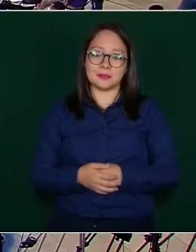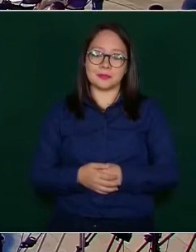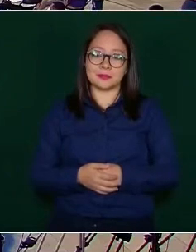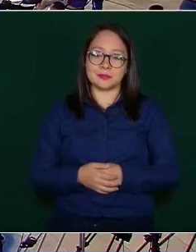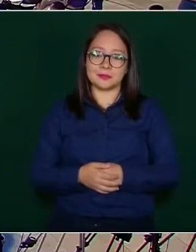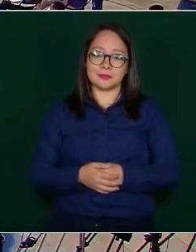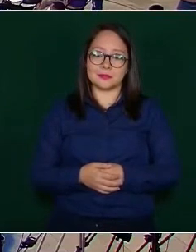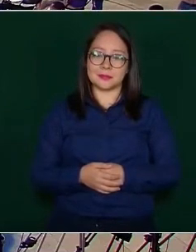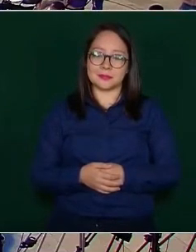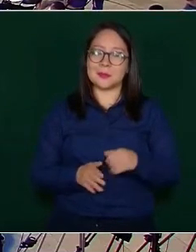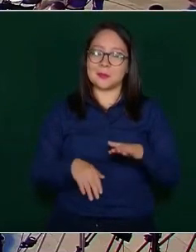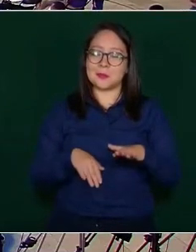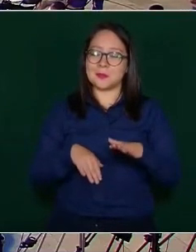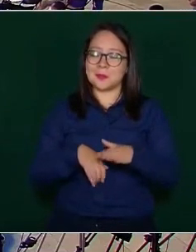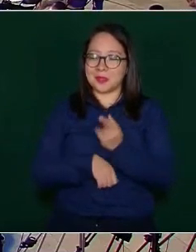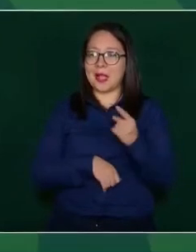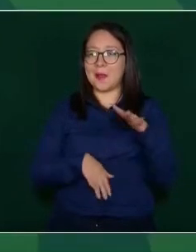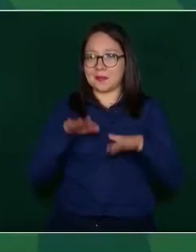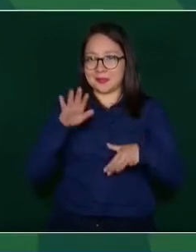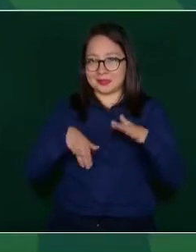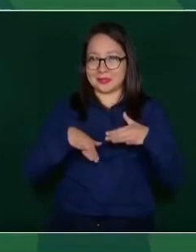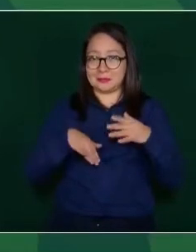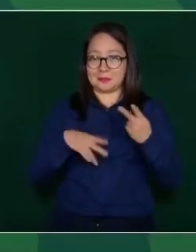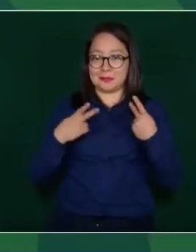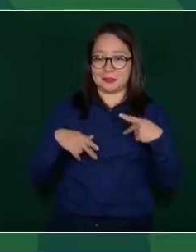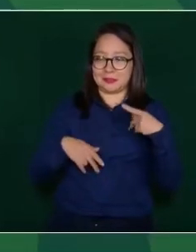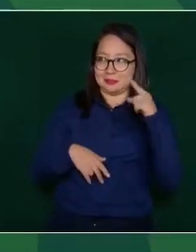porque luego se enojan mucho, ¿no? Y la verdad,